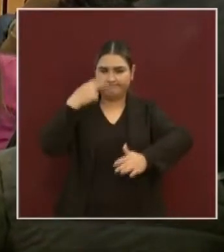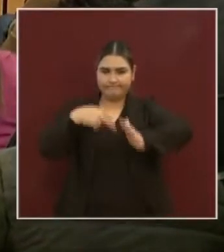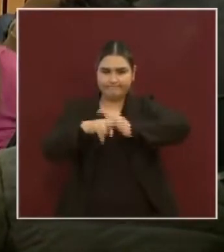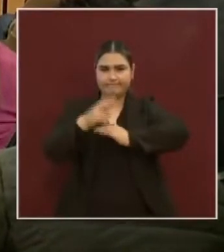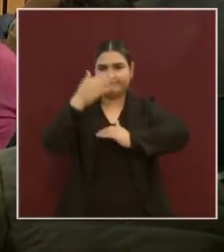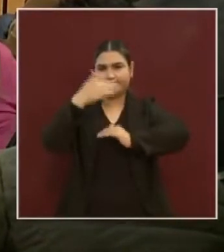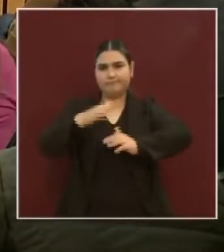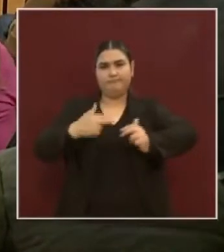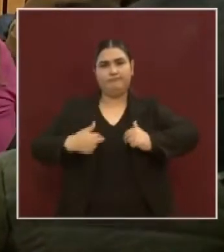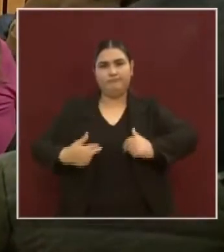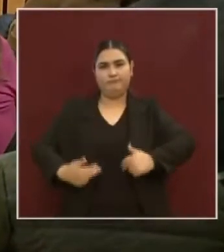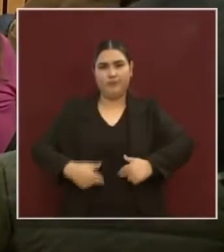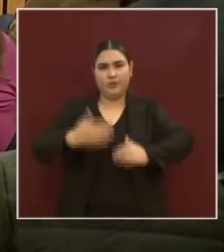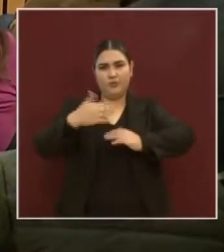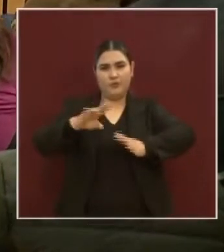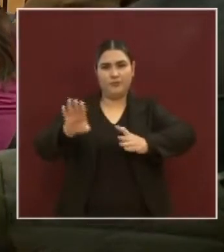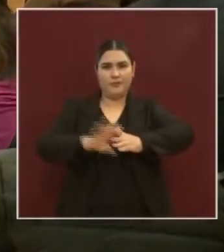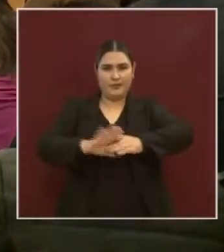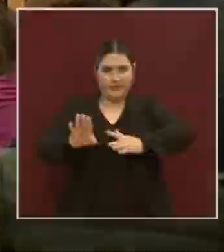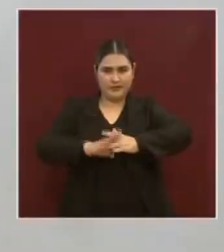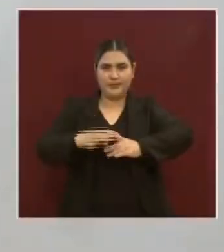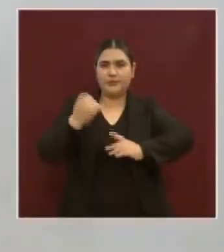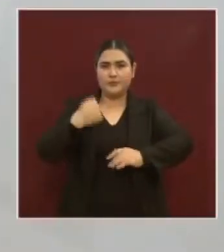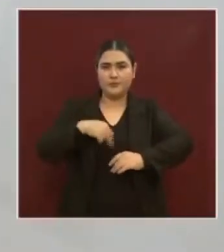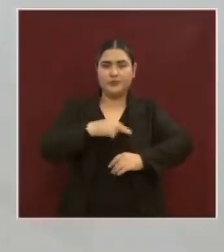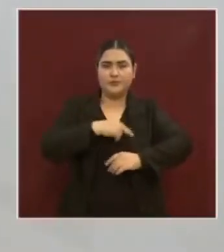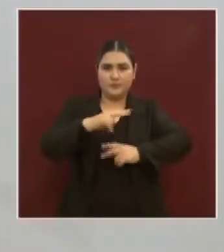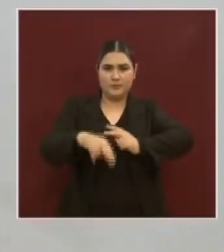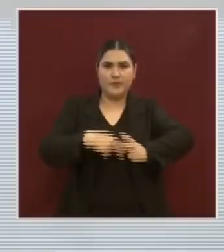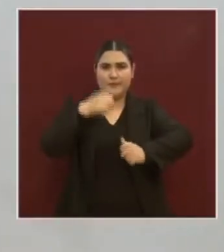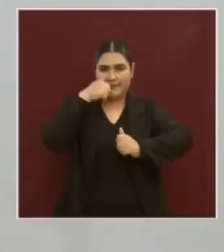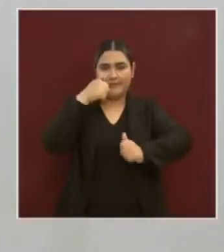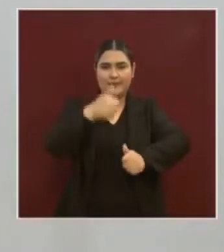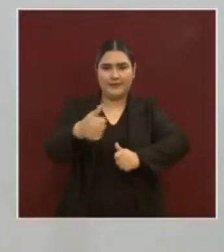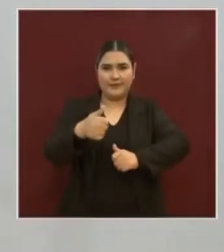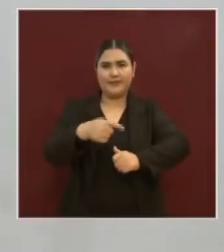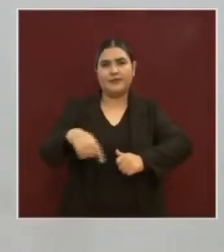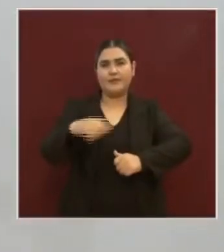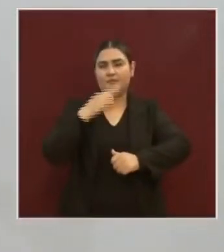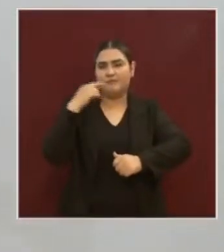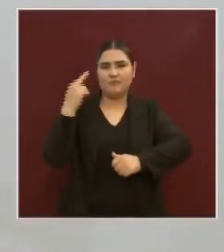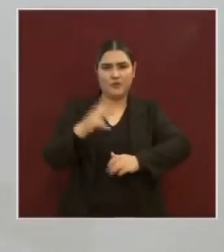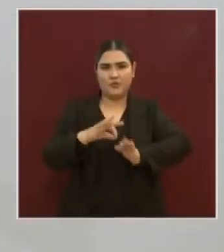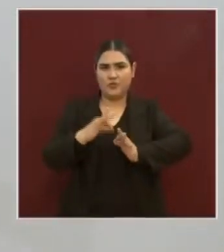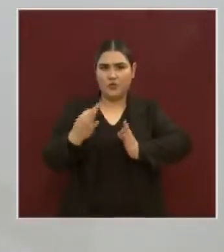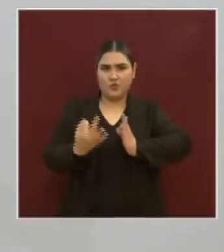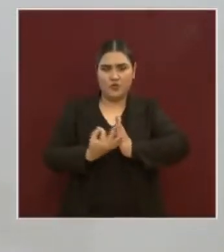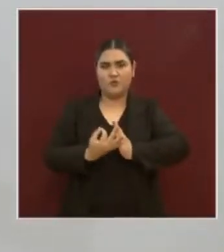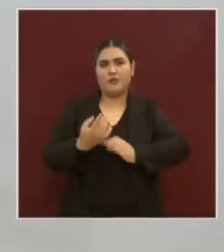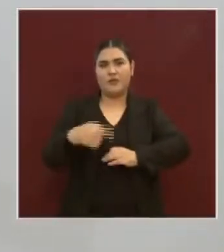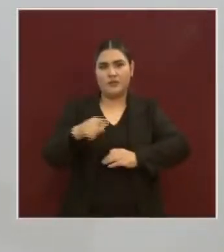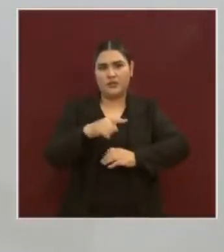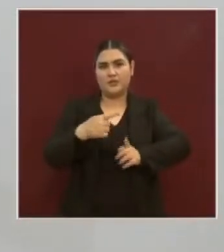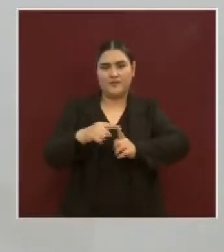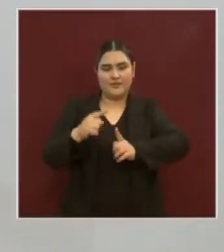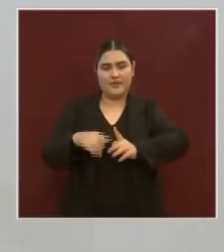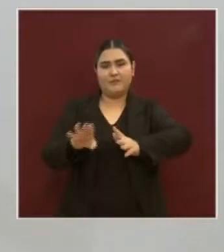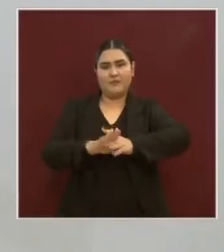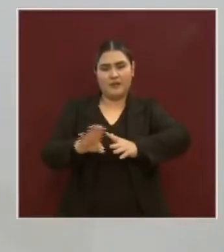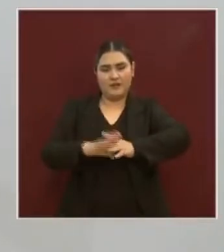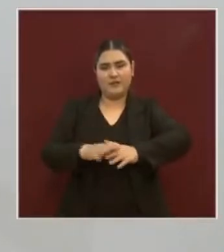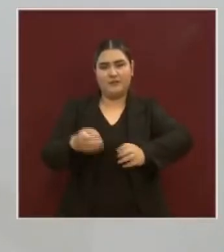sobre el tema de la migración y vamos a atender de la mejor manera posible a los